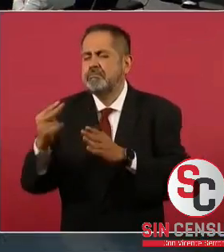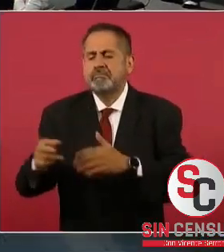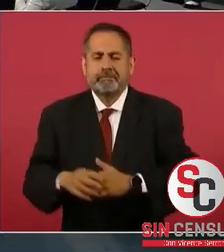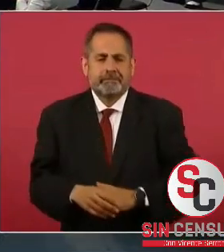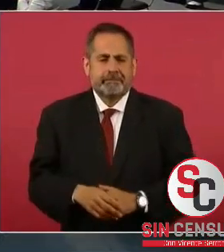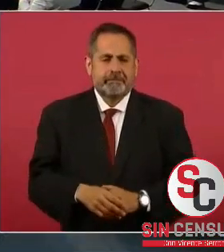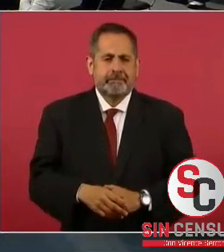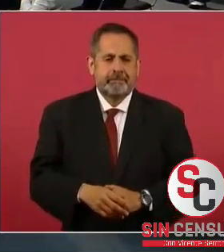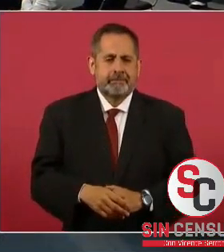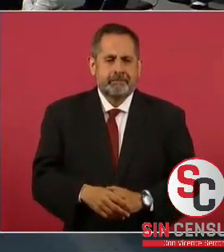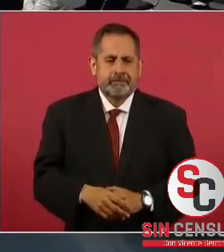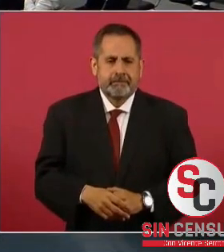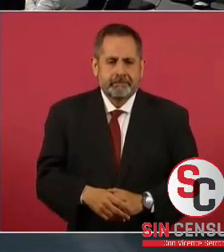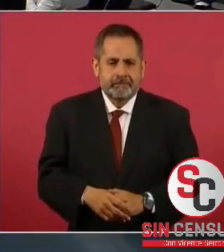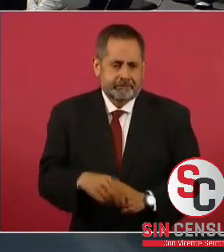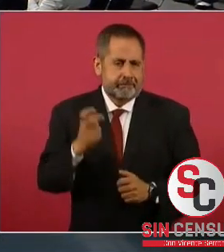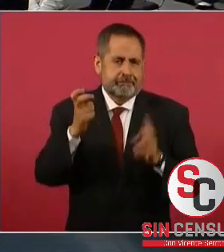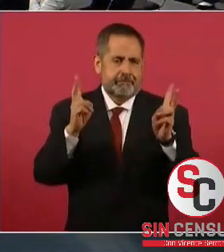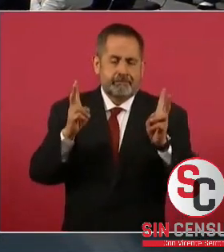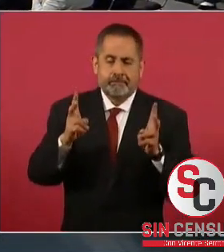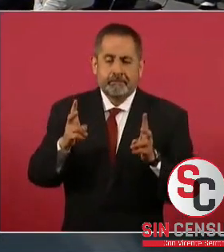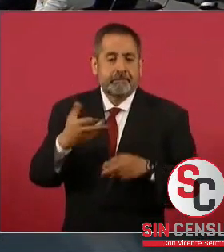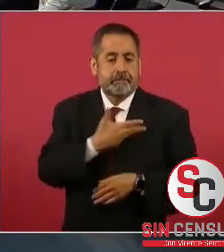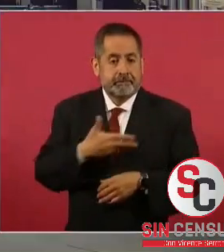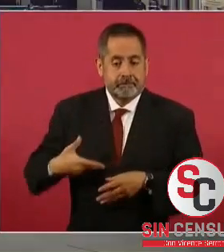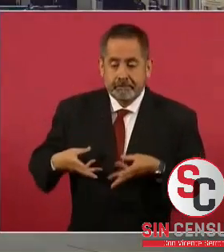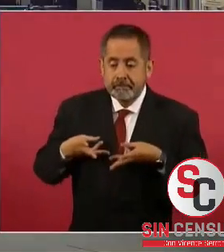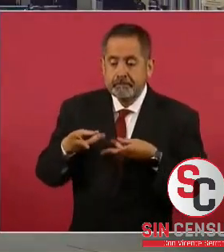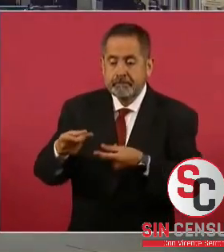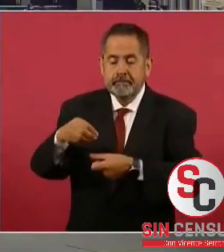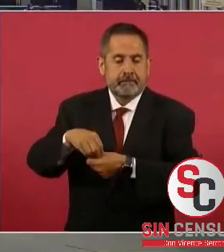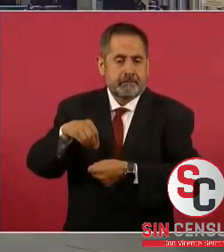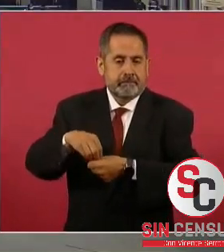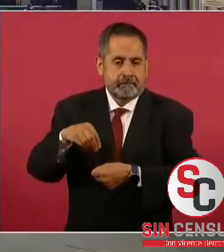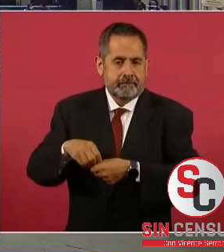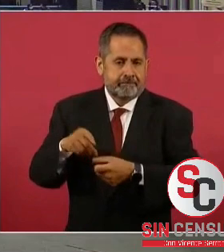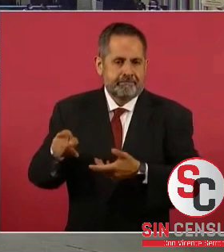gastos secretos del presidente. Los gastos secretos del presidente.